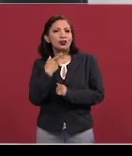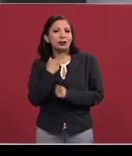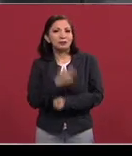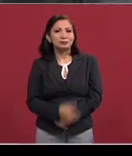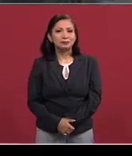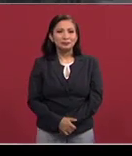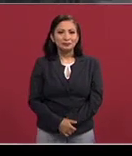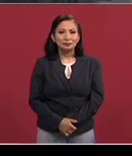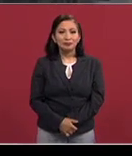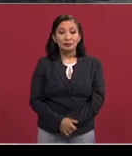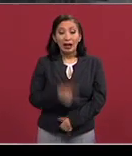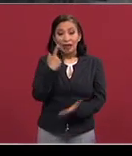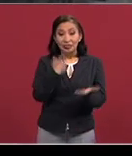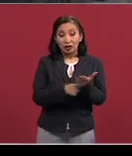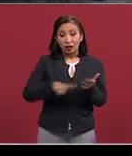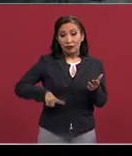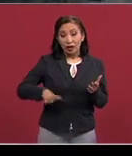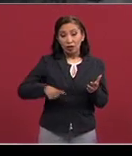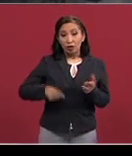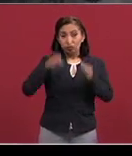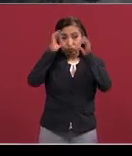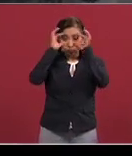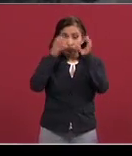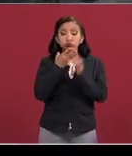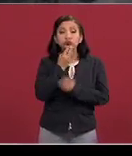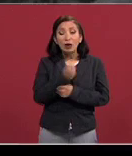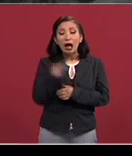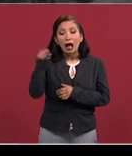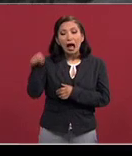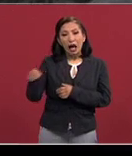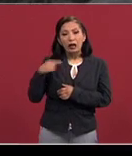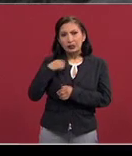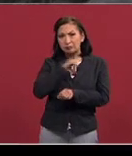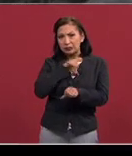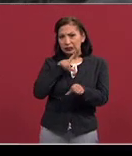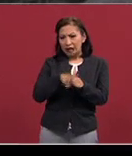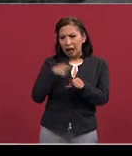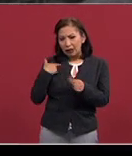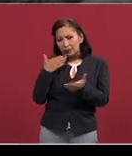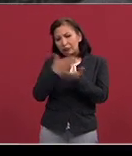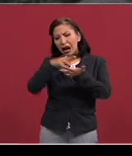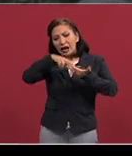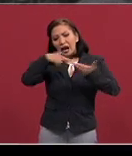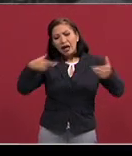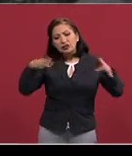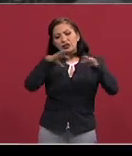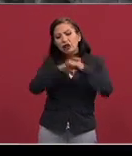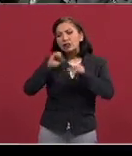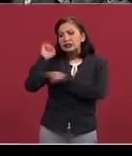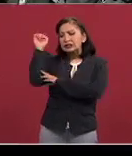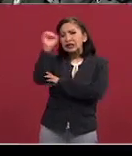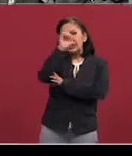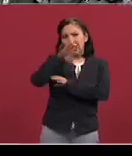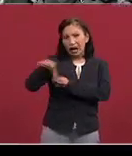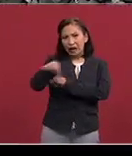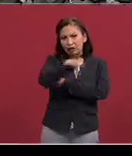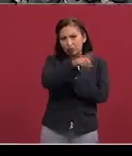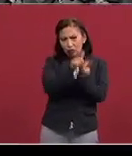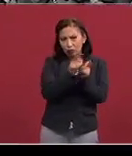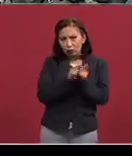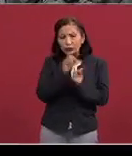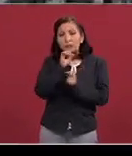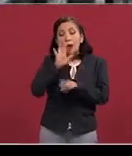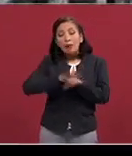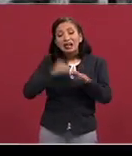política. En el gobierno de Venustiano Carranza, fue agente especial para las relaciones con los sindicatos,